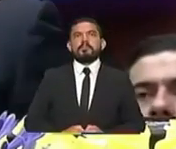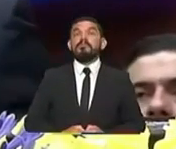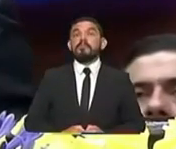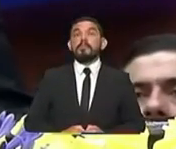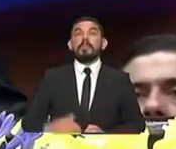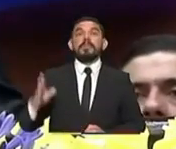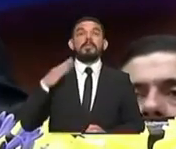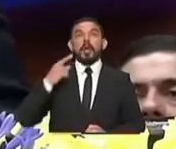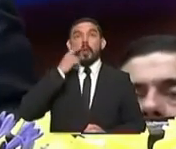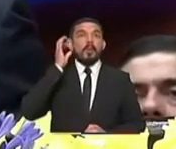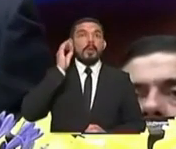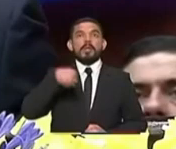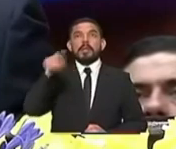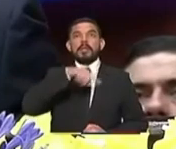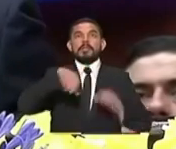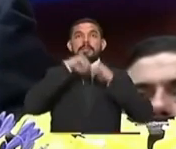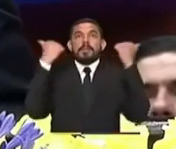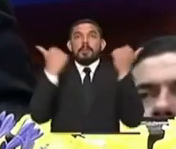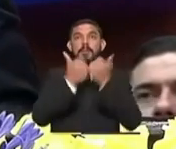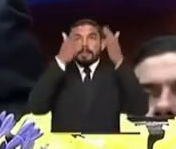señoras y señores asambleístas,